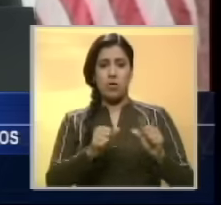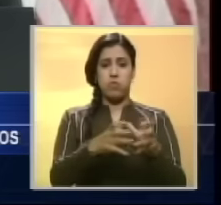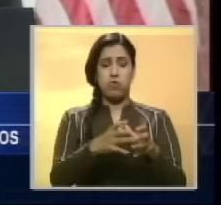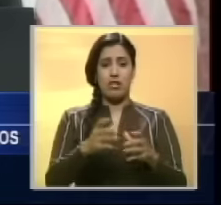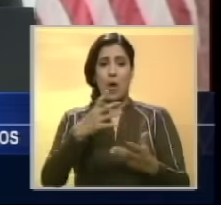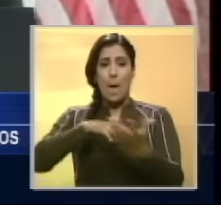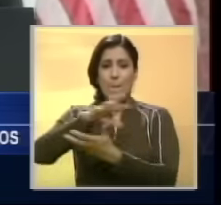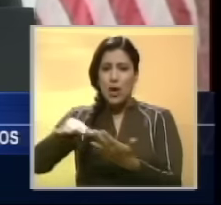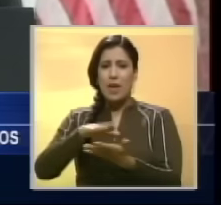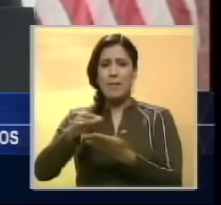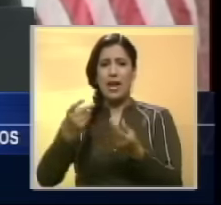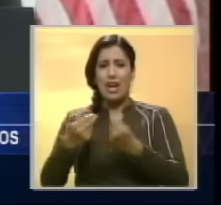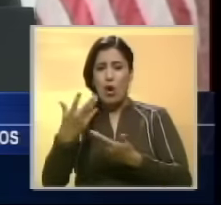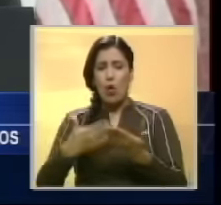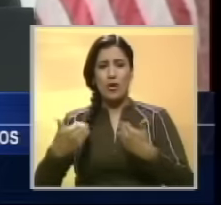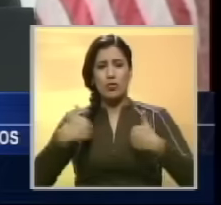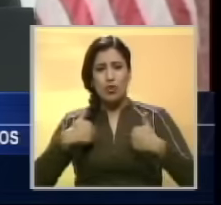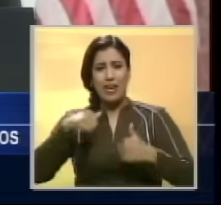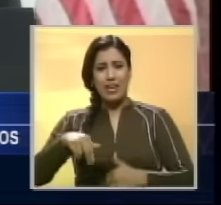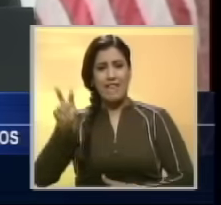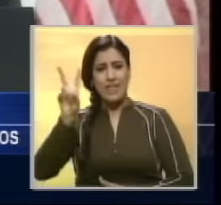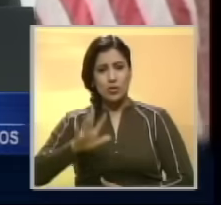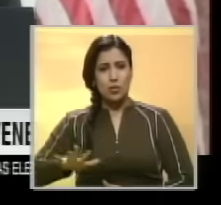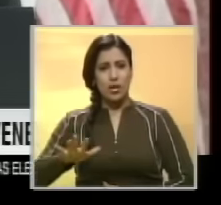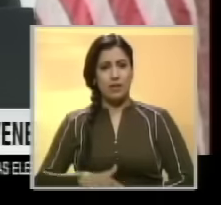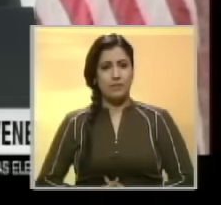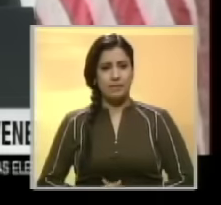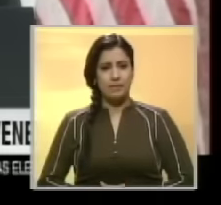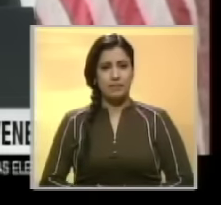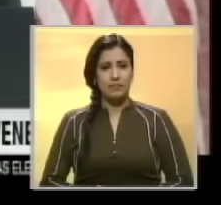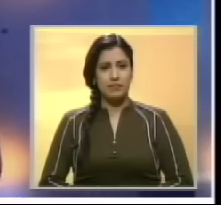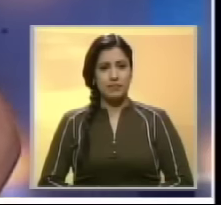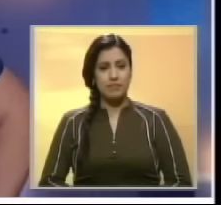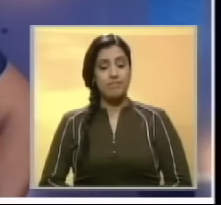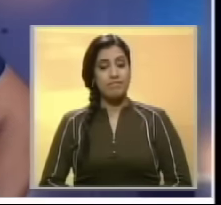y la crisis económica que se dan ahora en Venezuela